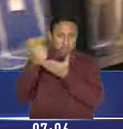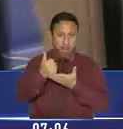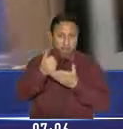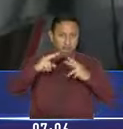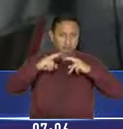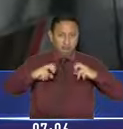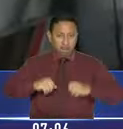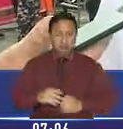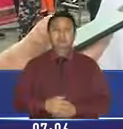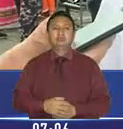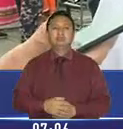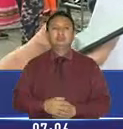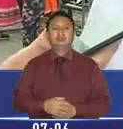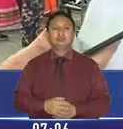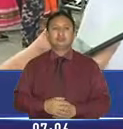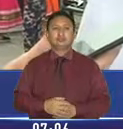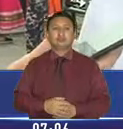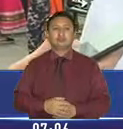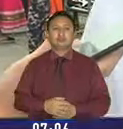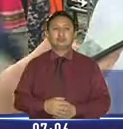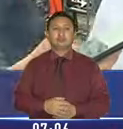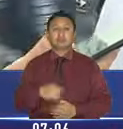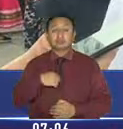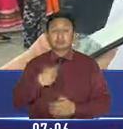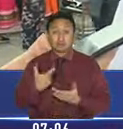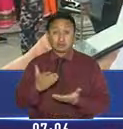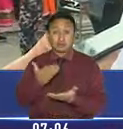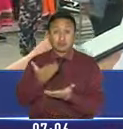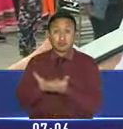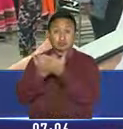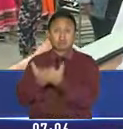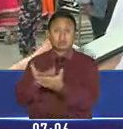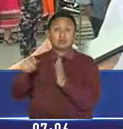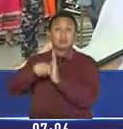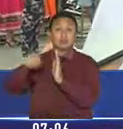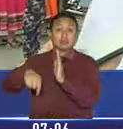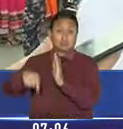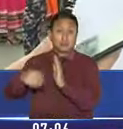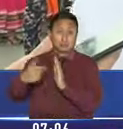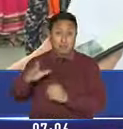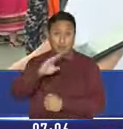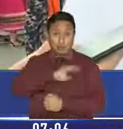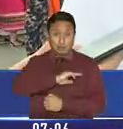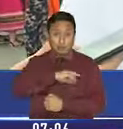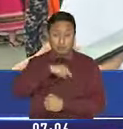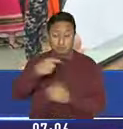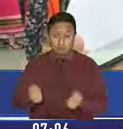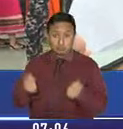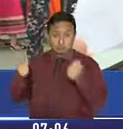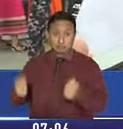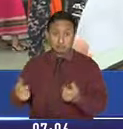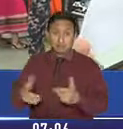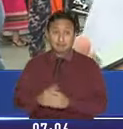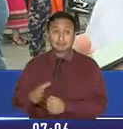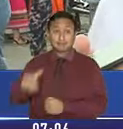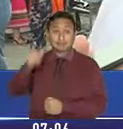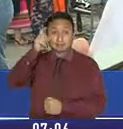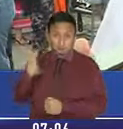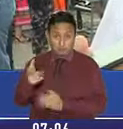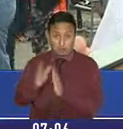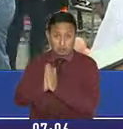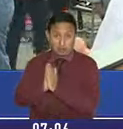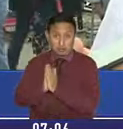He presentado a través de la Procuraduría Metropolitana un escrito a la Fiscalía pidiendo que se solicite la